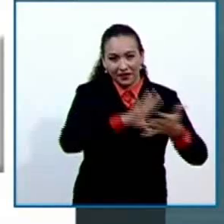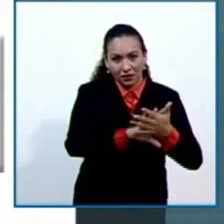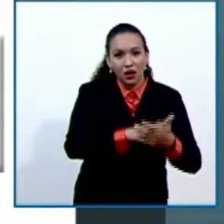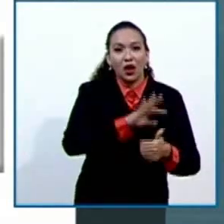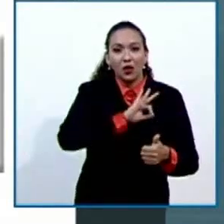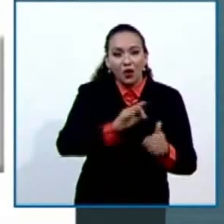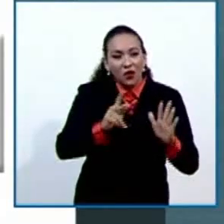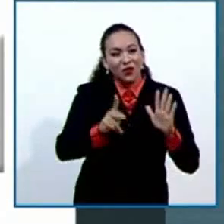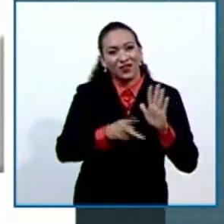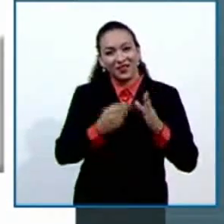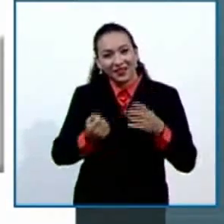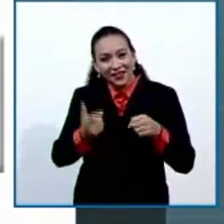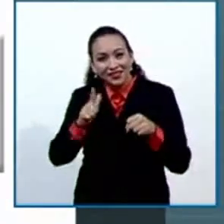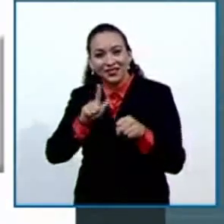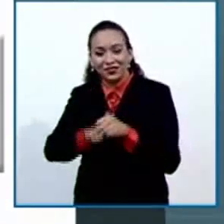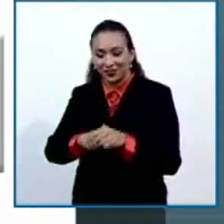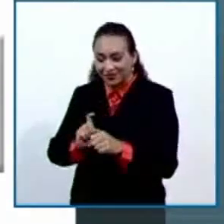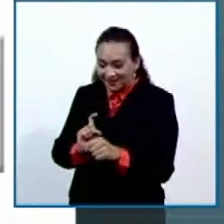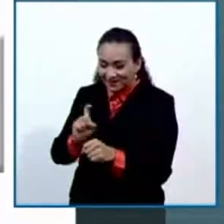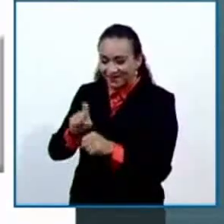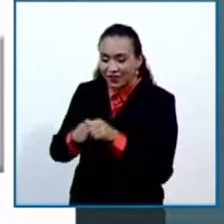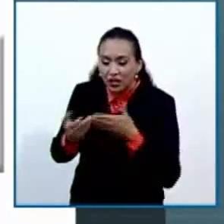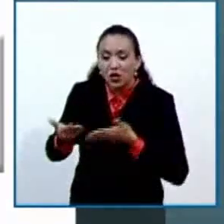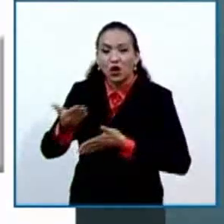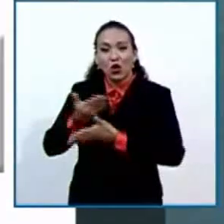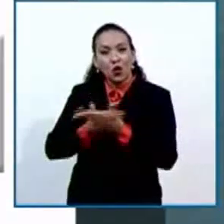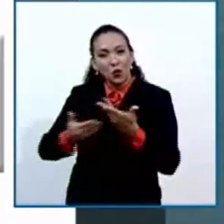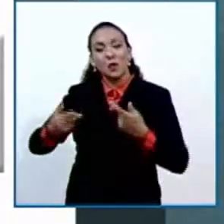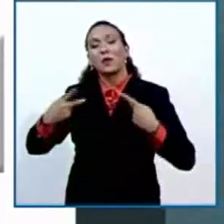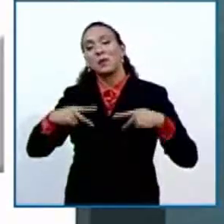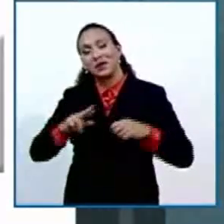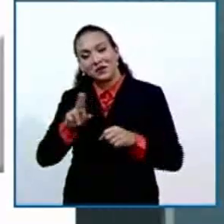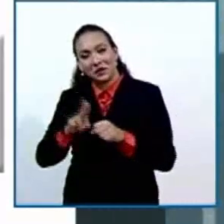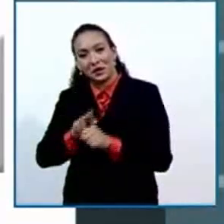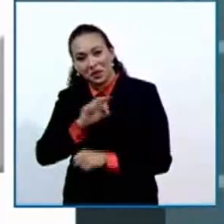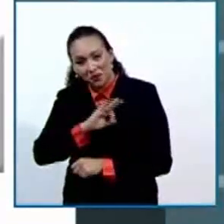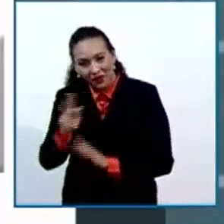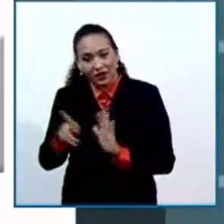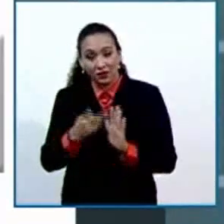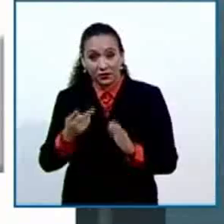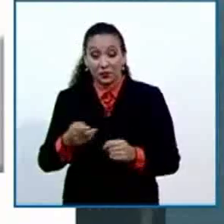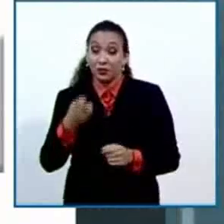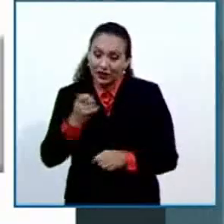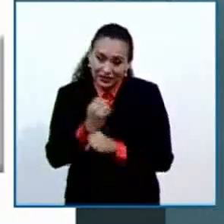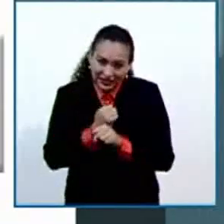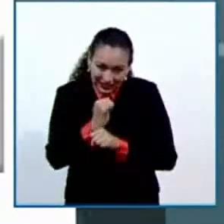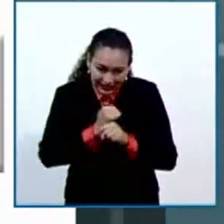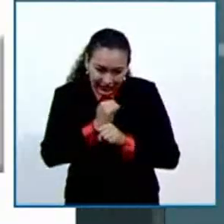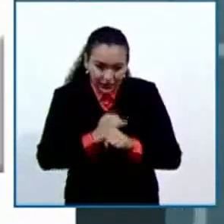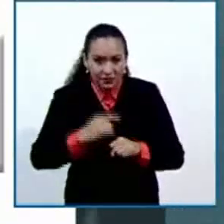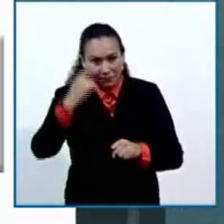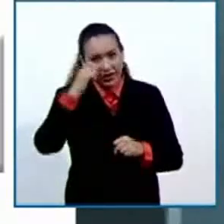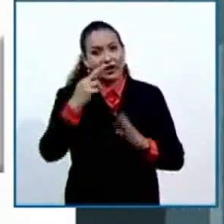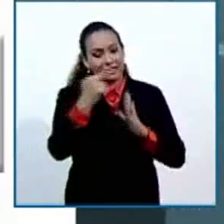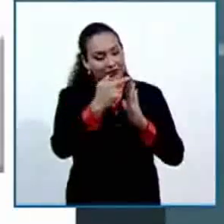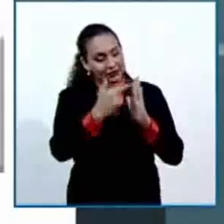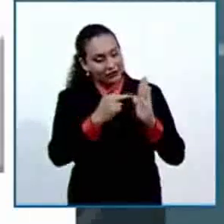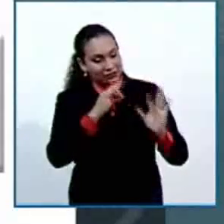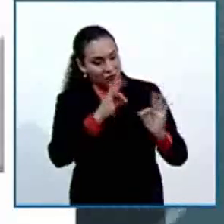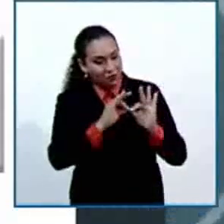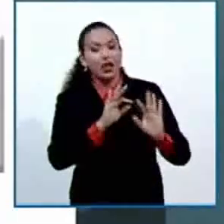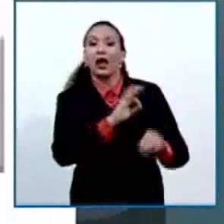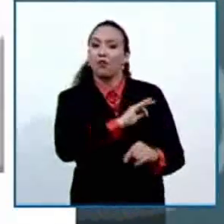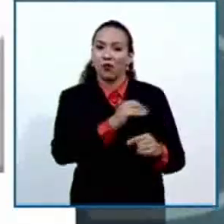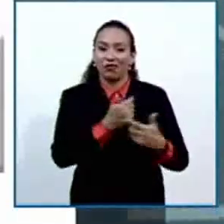que pueden incluir la libertad anticipada o la libertad condicional una vez que se cumple con ciertos requisitos.